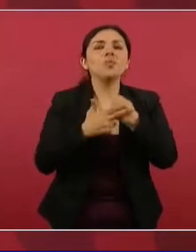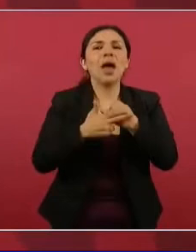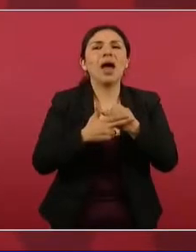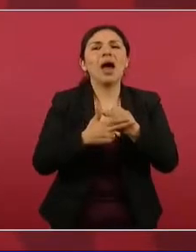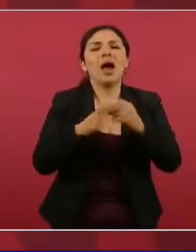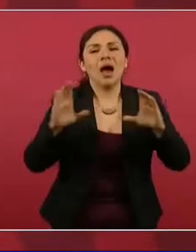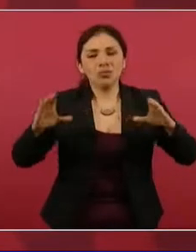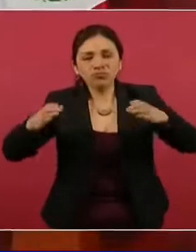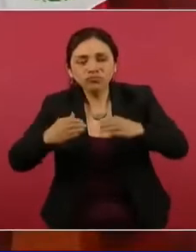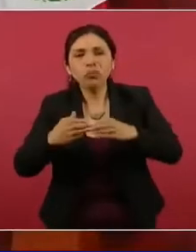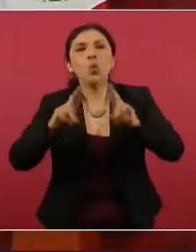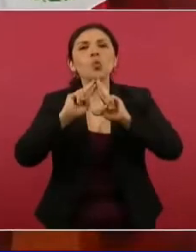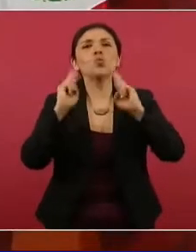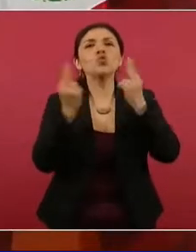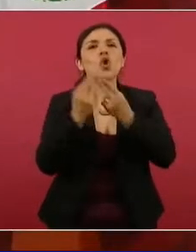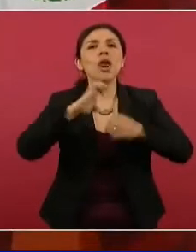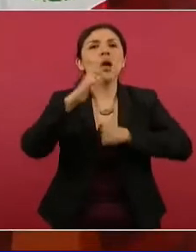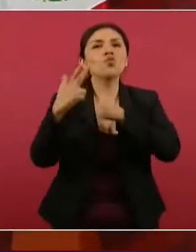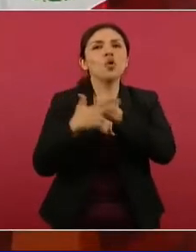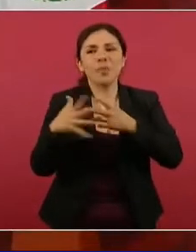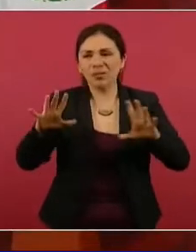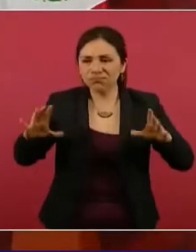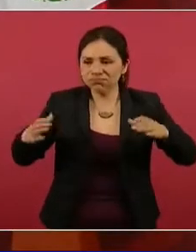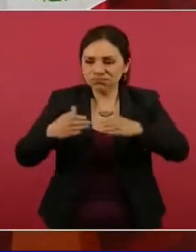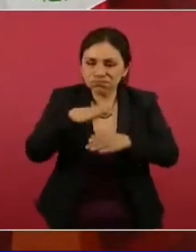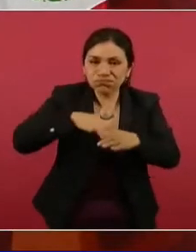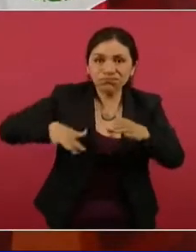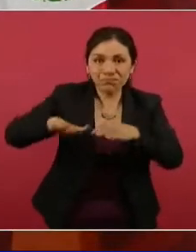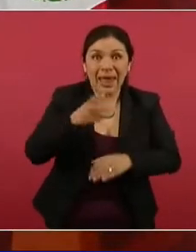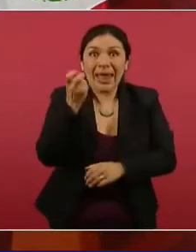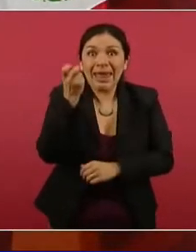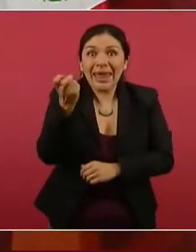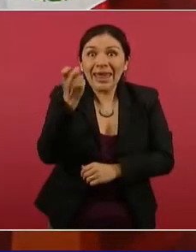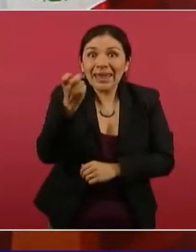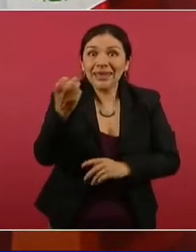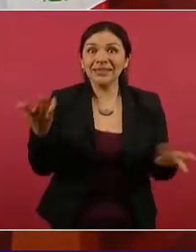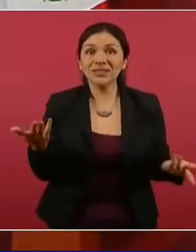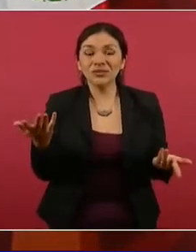a la Unión Europea, que eso es lo que hay que